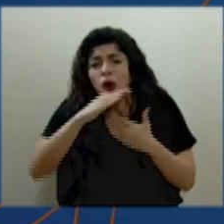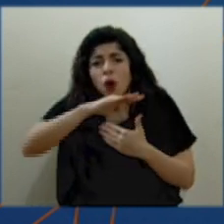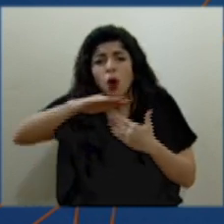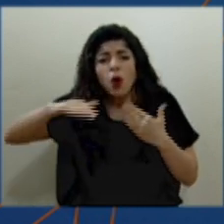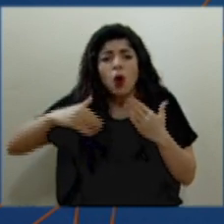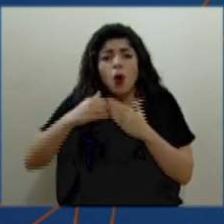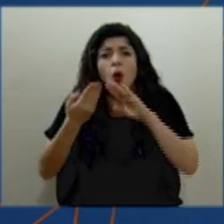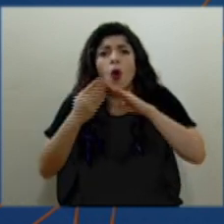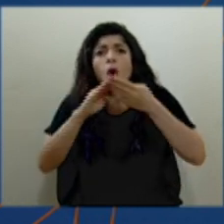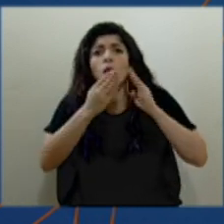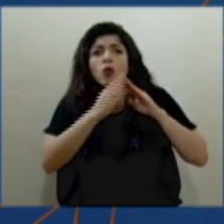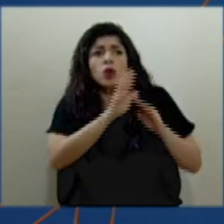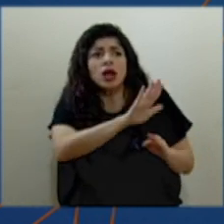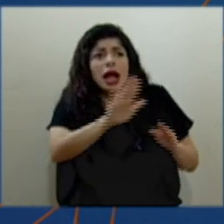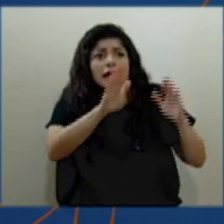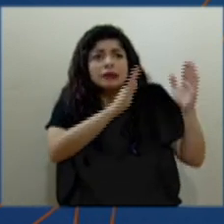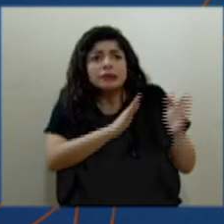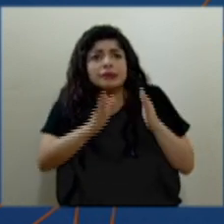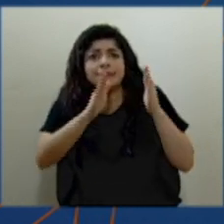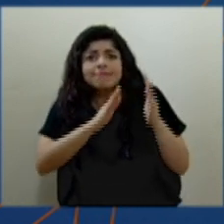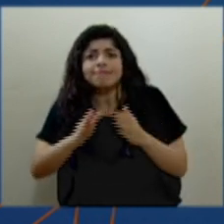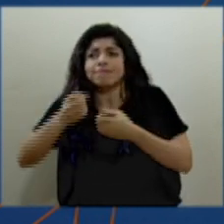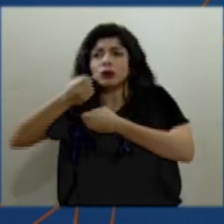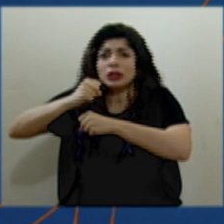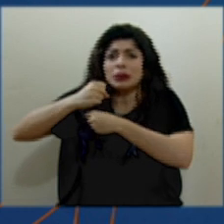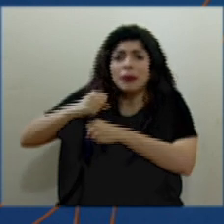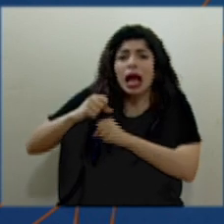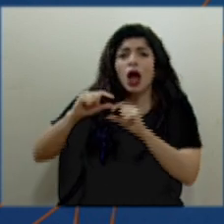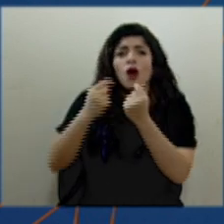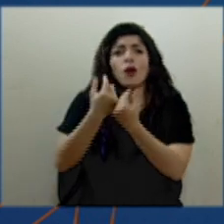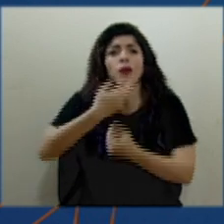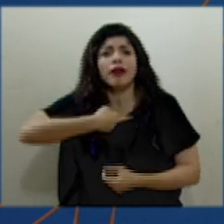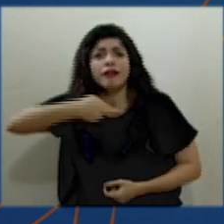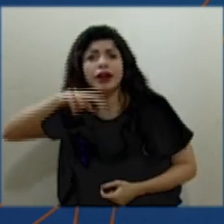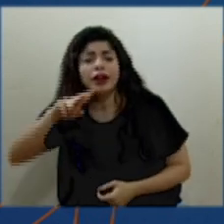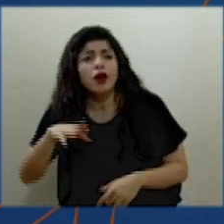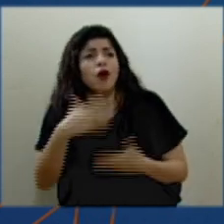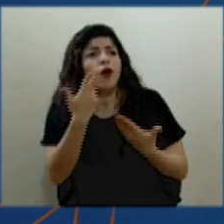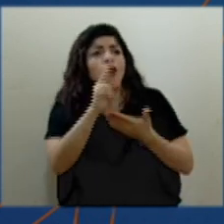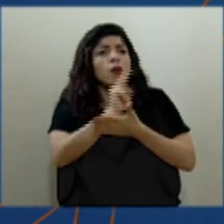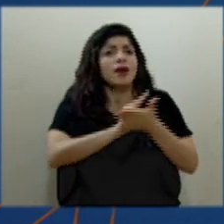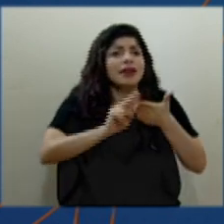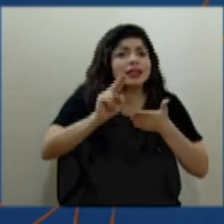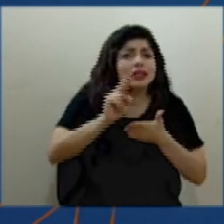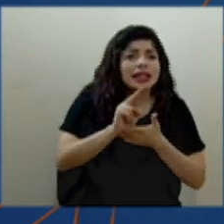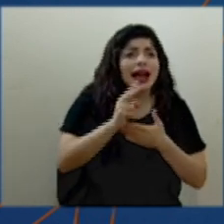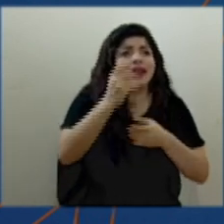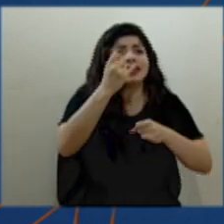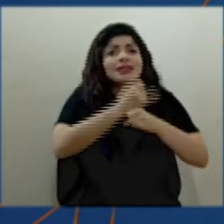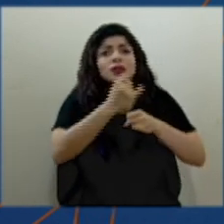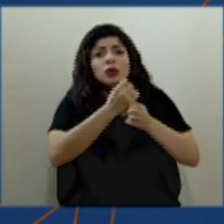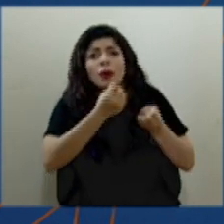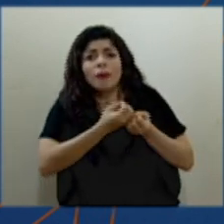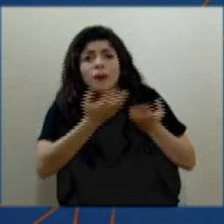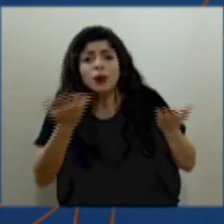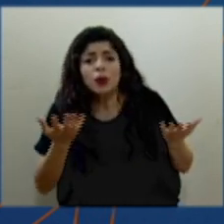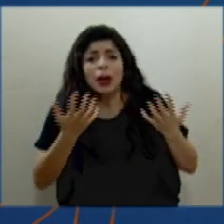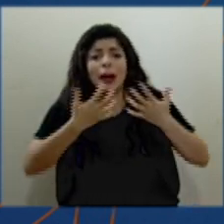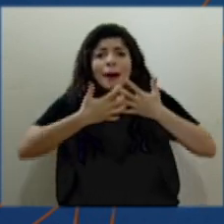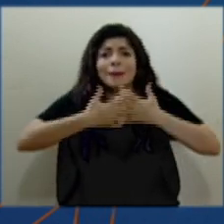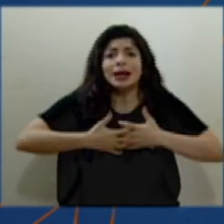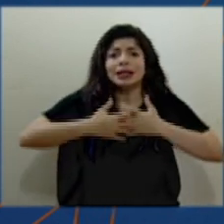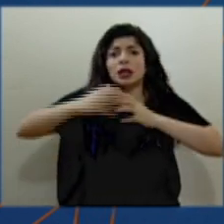la comunidad organizada, a las municipalidades, grupos religiosos, universidades, instituciones públicas,